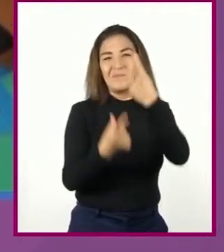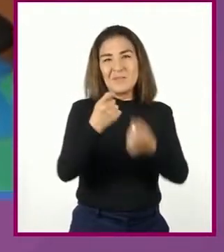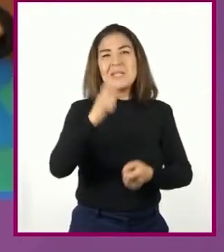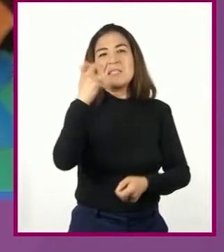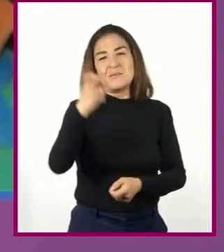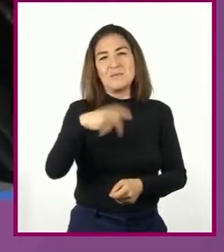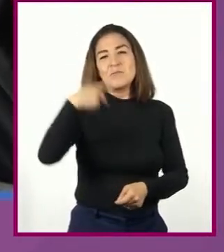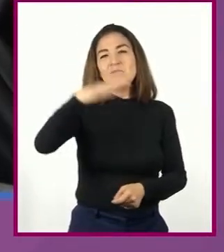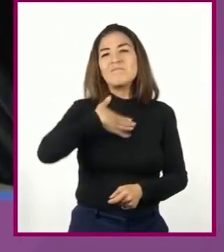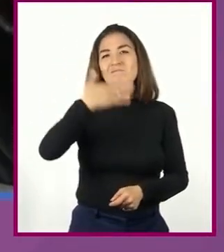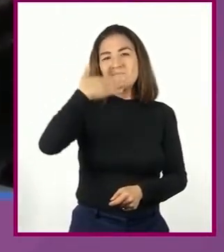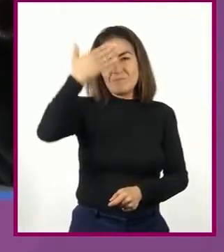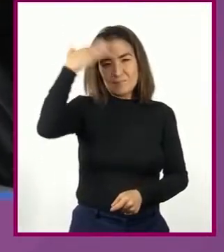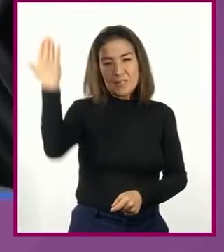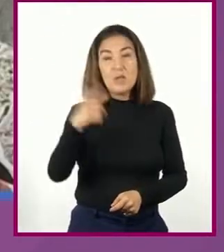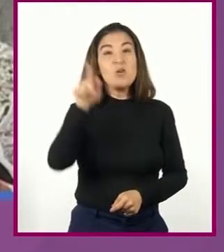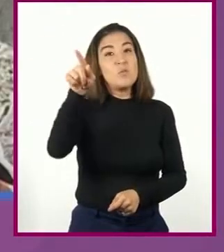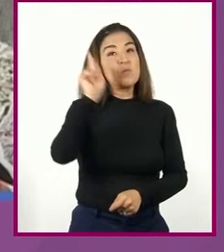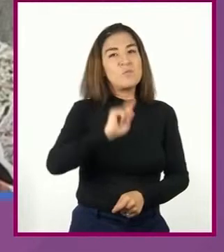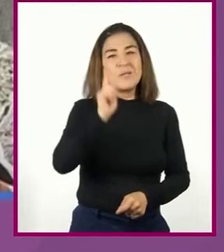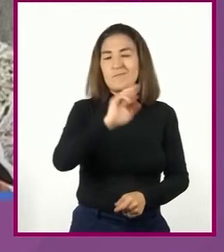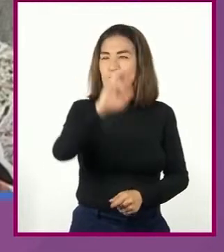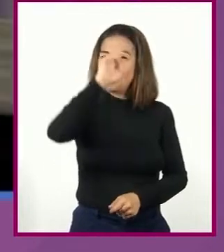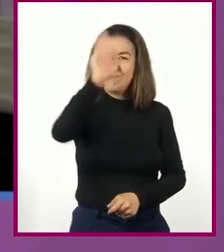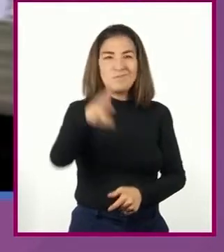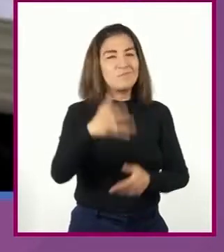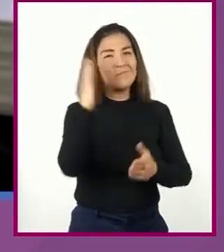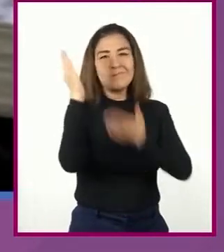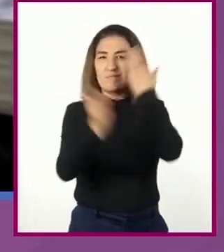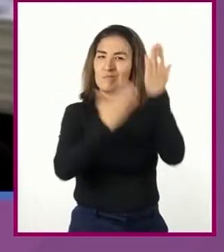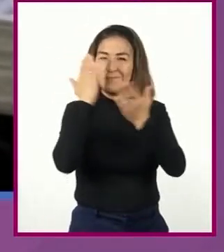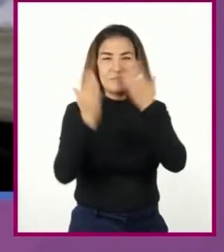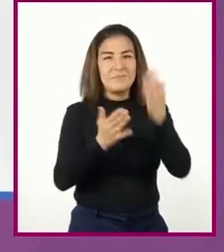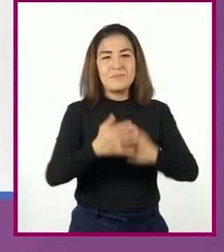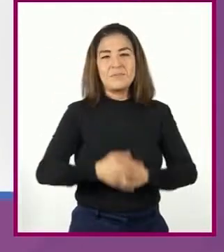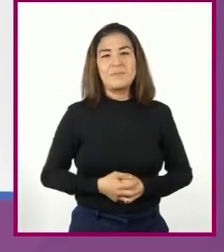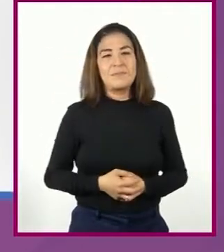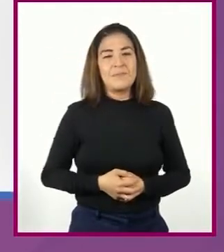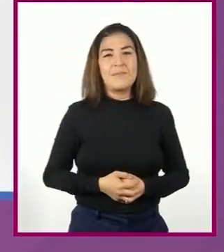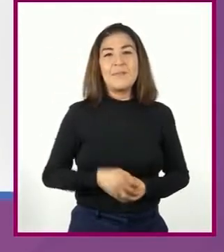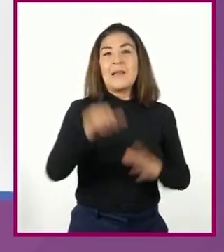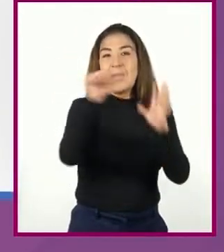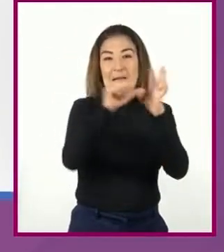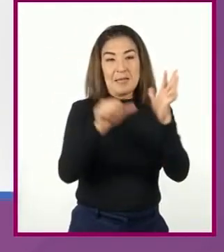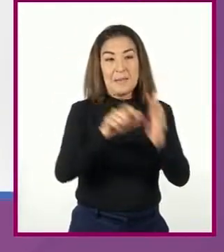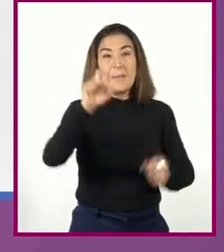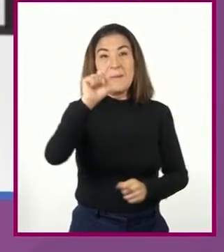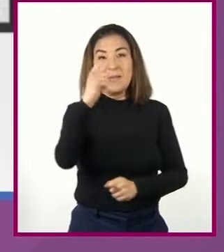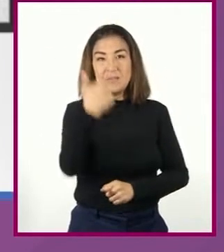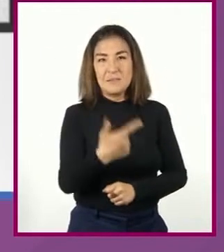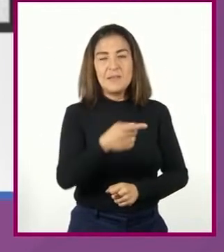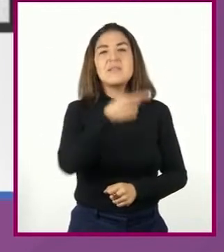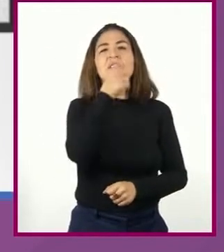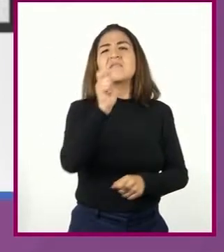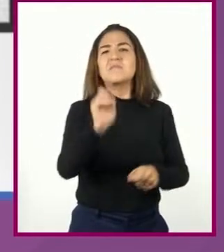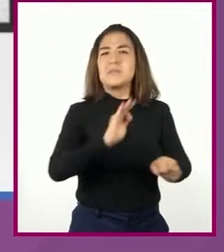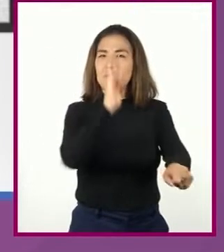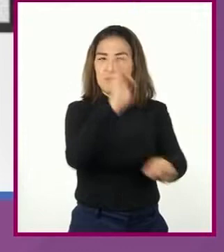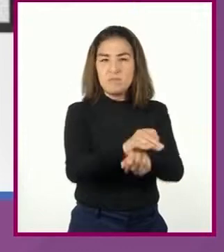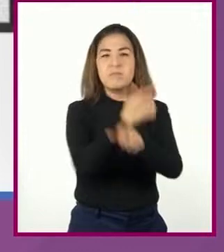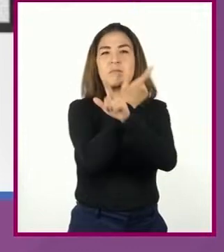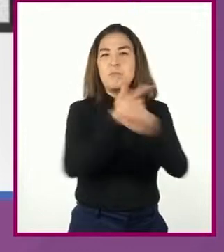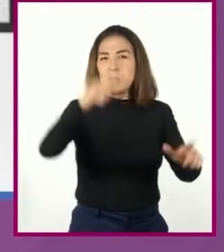el de Pakistán, donde las mujeres no pueden tener acceso a las escuelas. El artículo 27 defiende la libertad